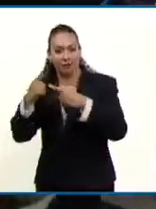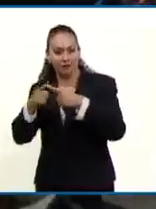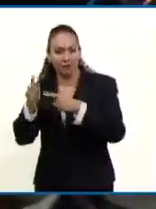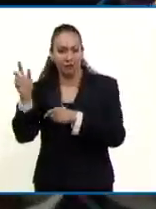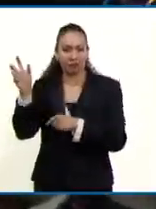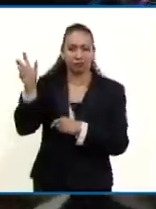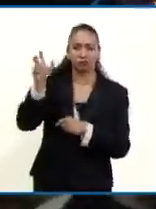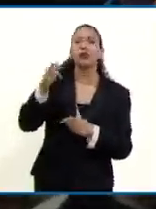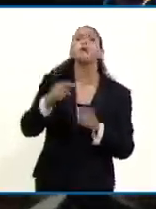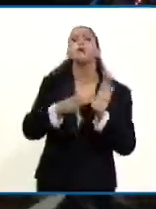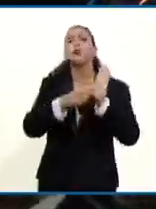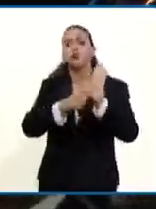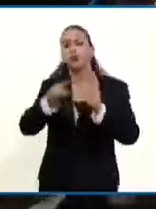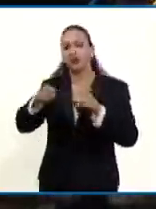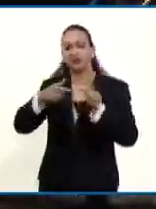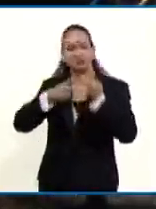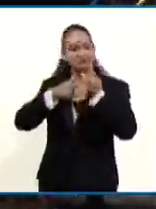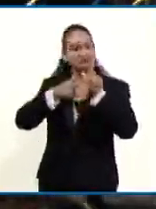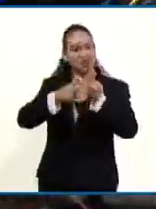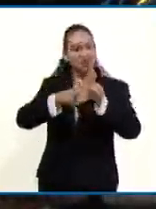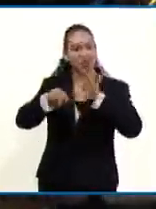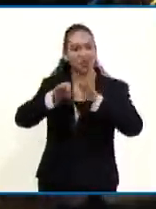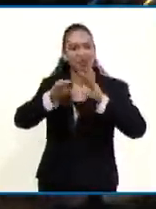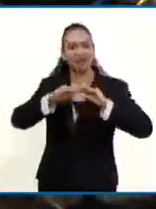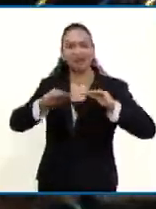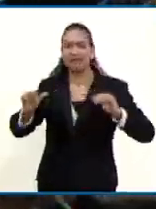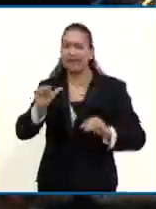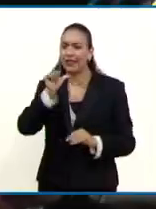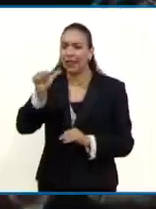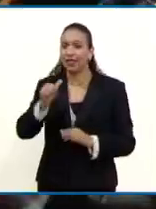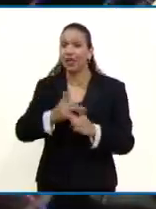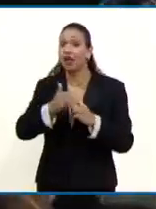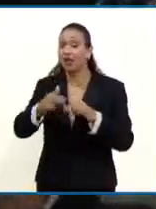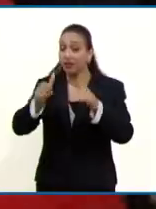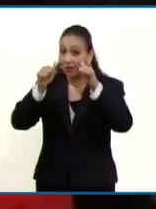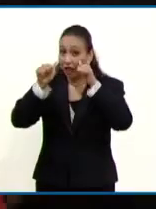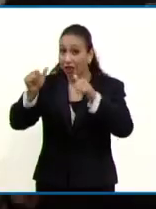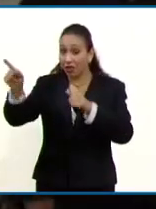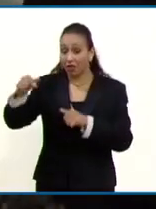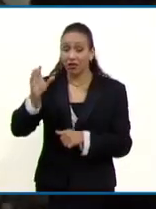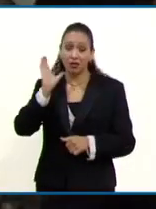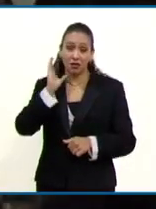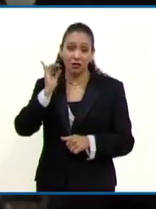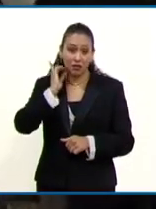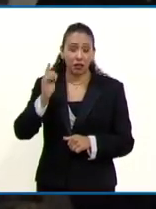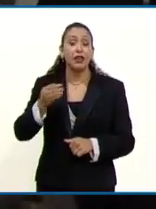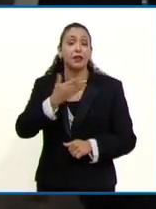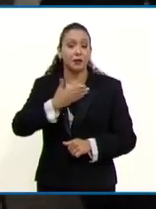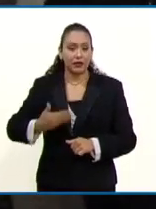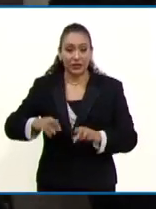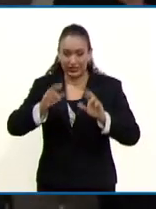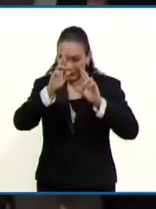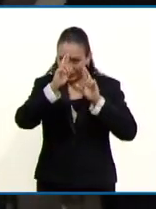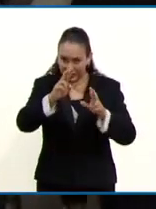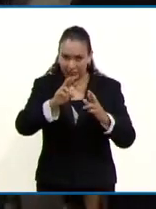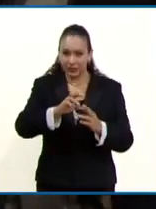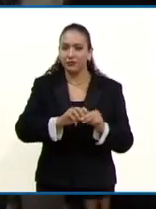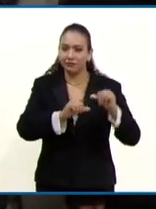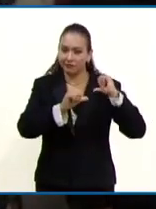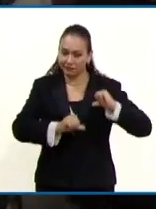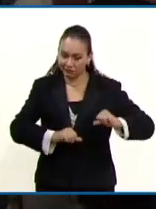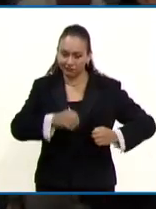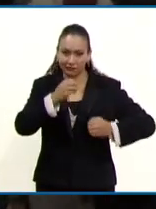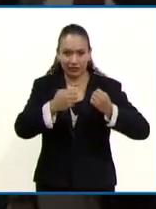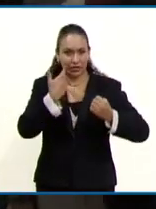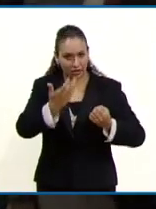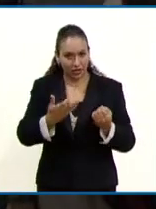que mantendrán este paro inédito hasta que se frene la reforma y se respete la autonomía del Poder Judicial, la división de poderes y